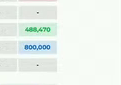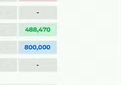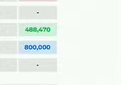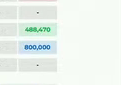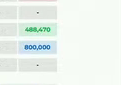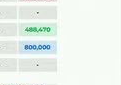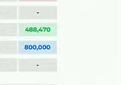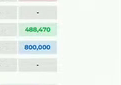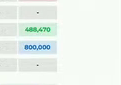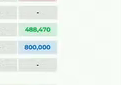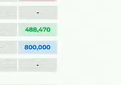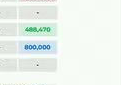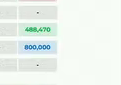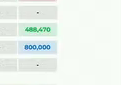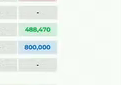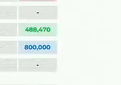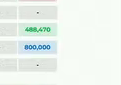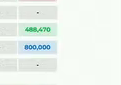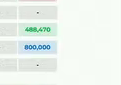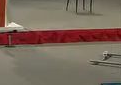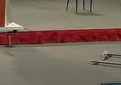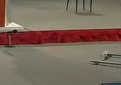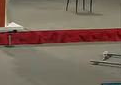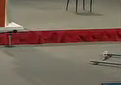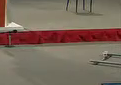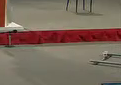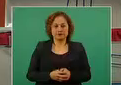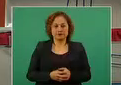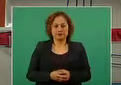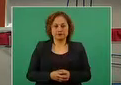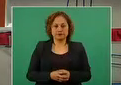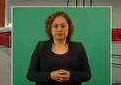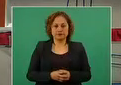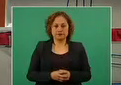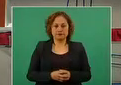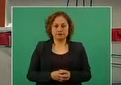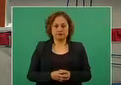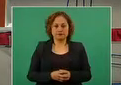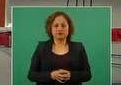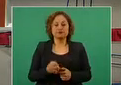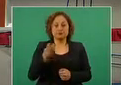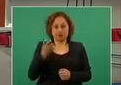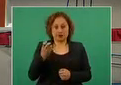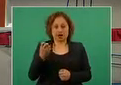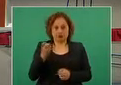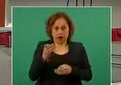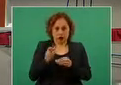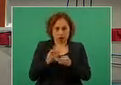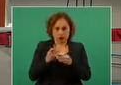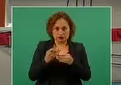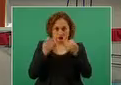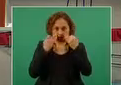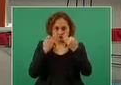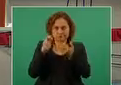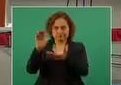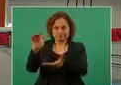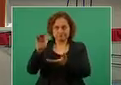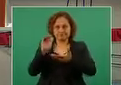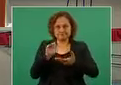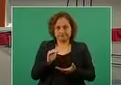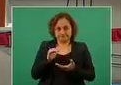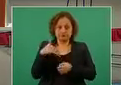300 mil dosis que representan la segunda aplicación de la vacuna Sputnik y luego 500 mil